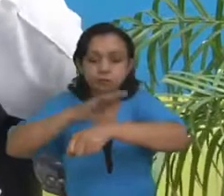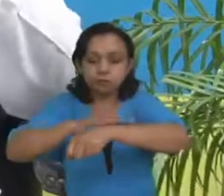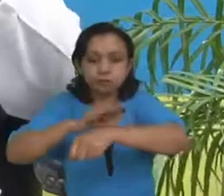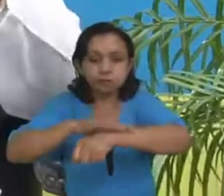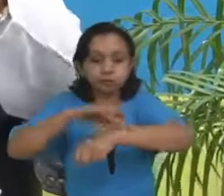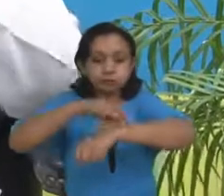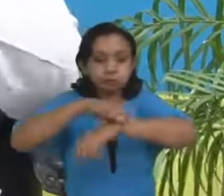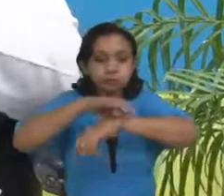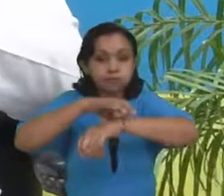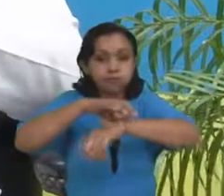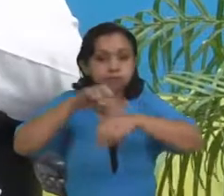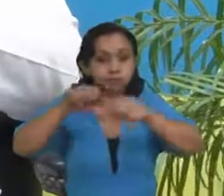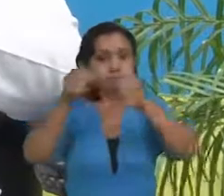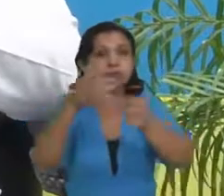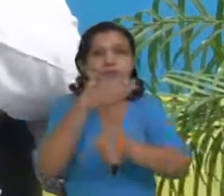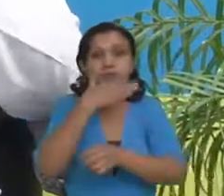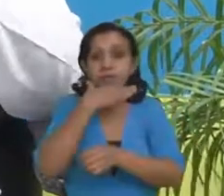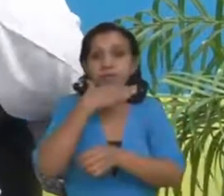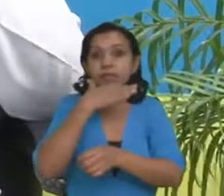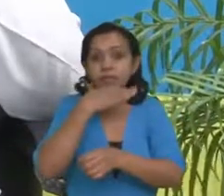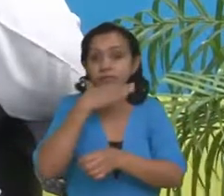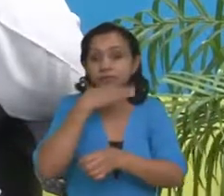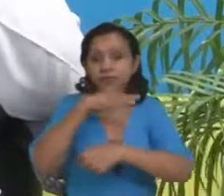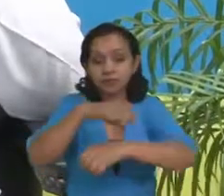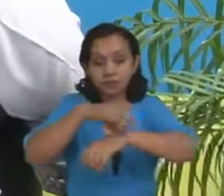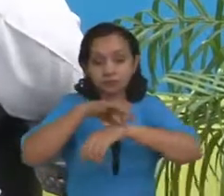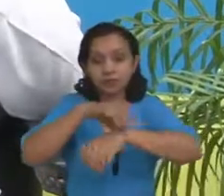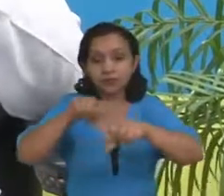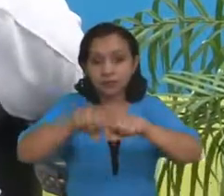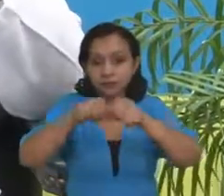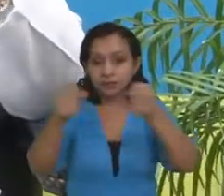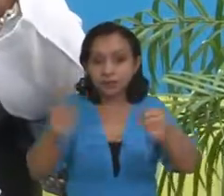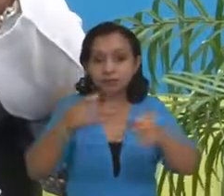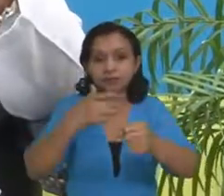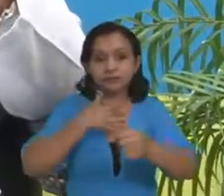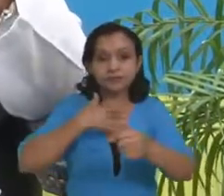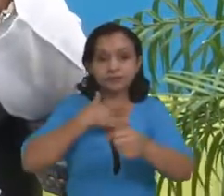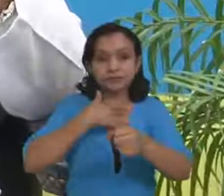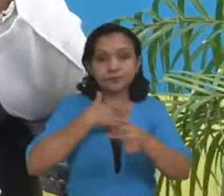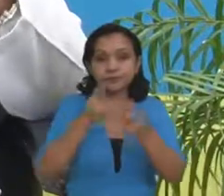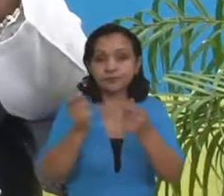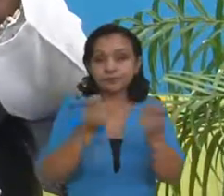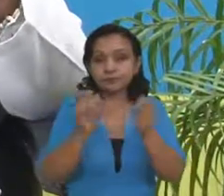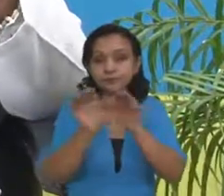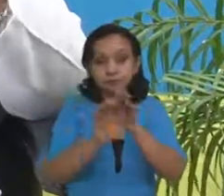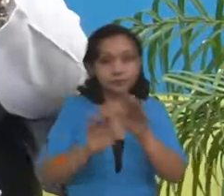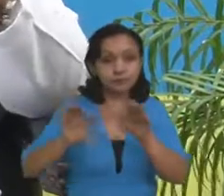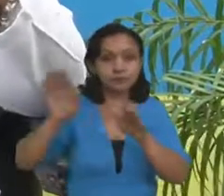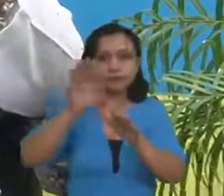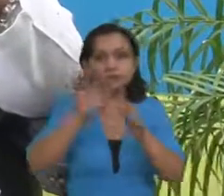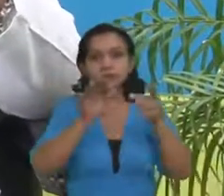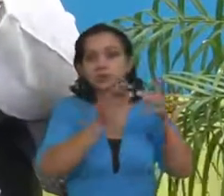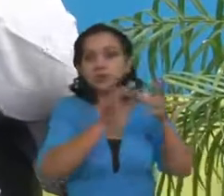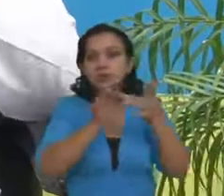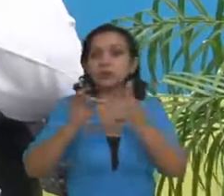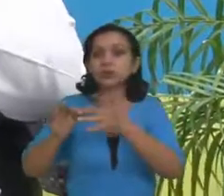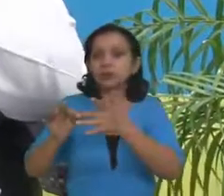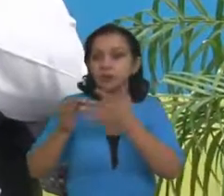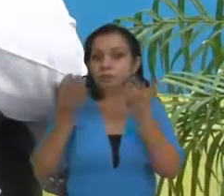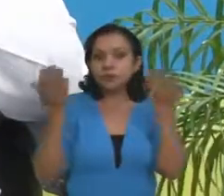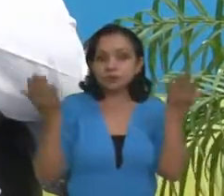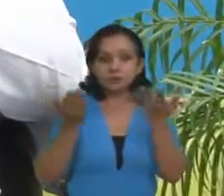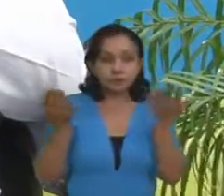más complejas, ¿verdad? Necesitan de un manejo un poco más especializado,